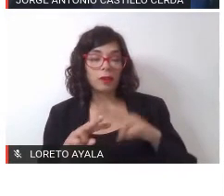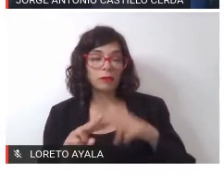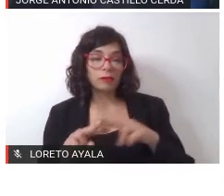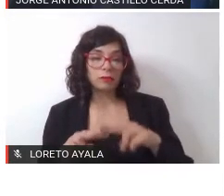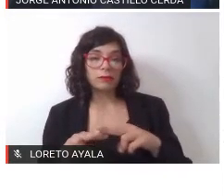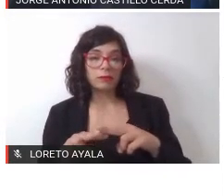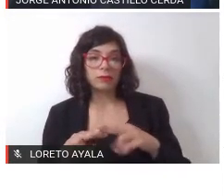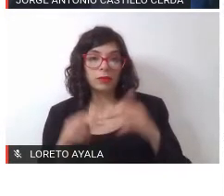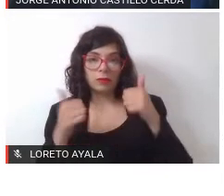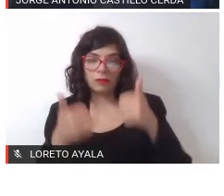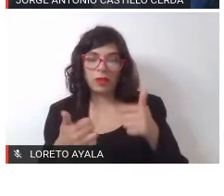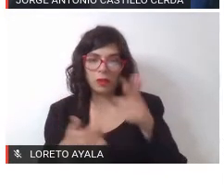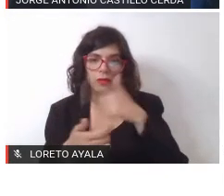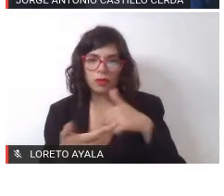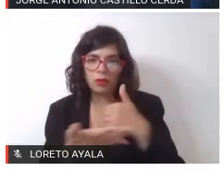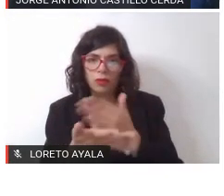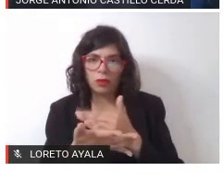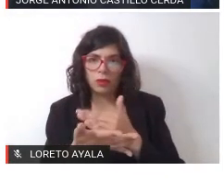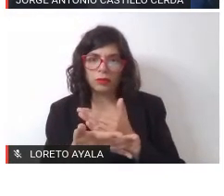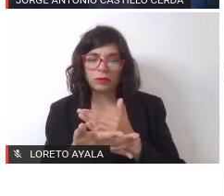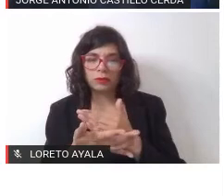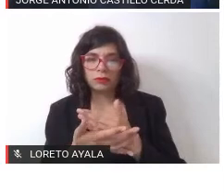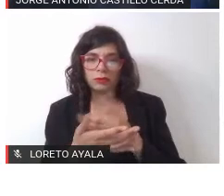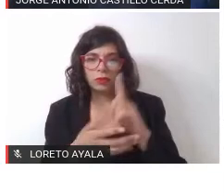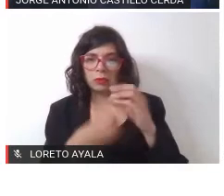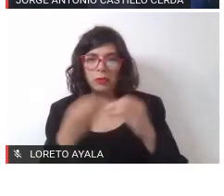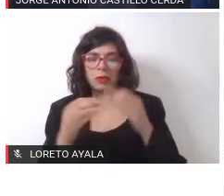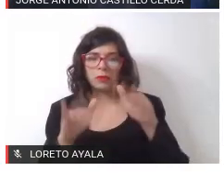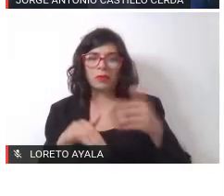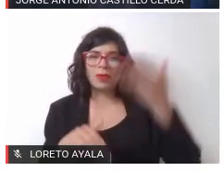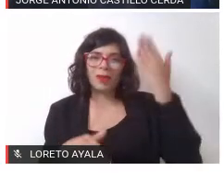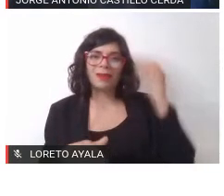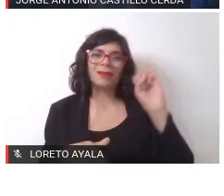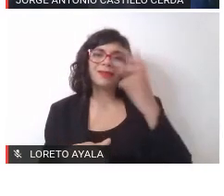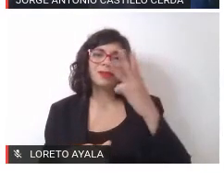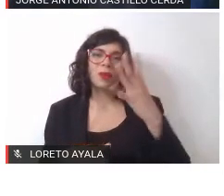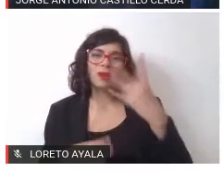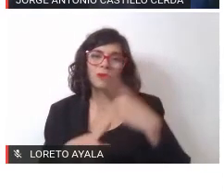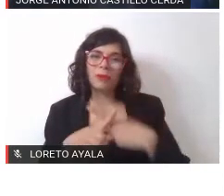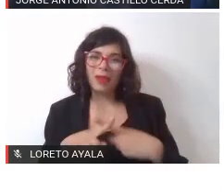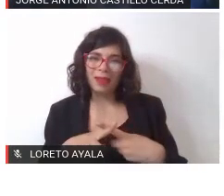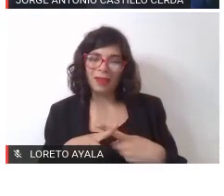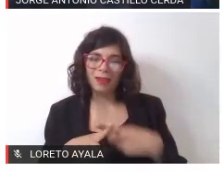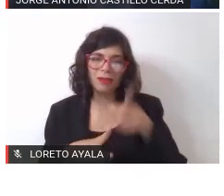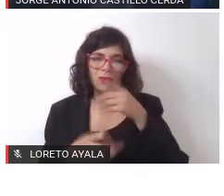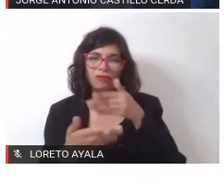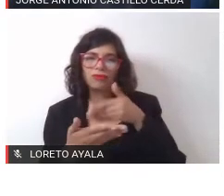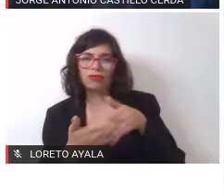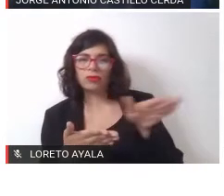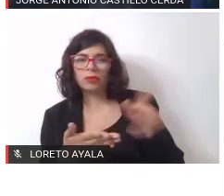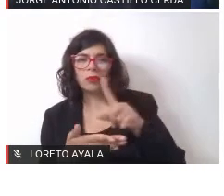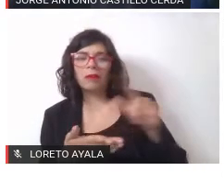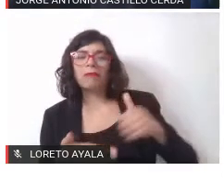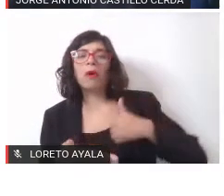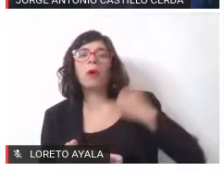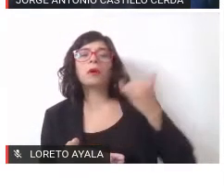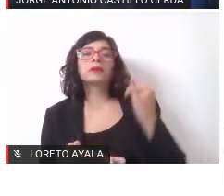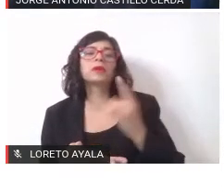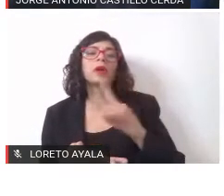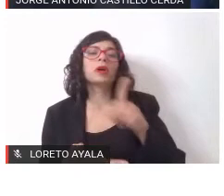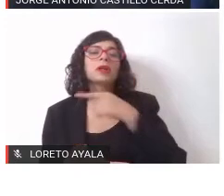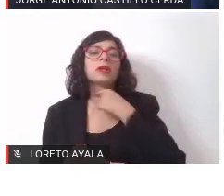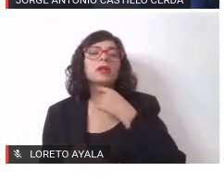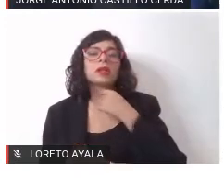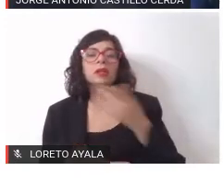bien organizados, no nos pasa lo que nos pasó con tercero y cuarto medio, en que nos dejan voluntario